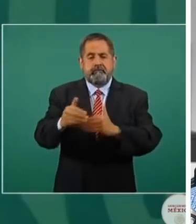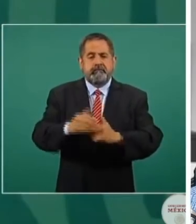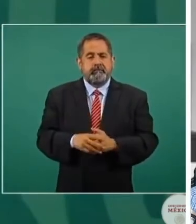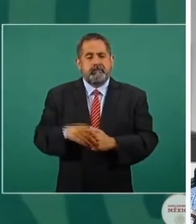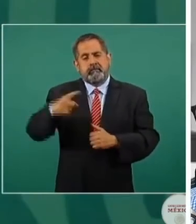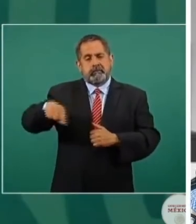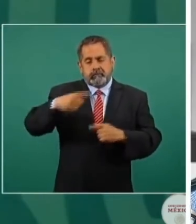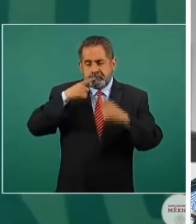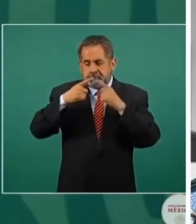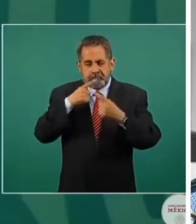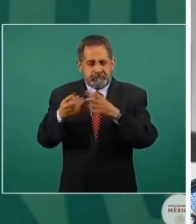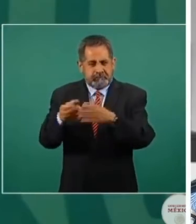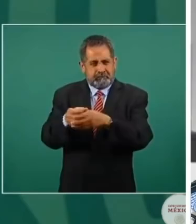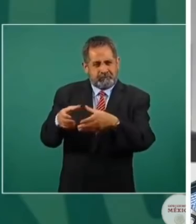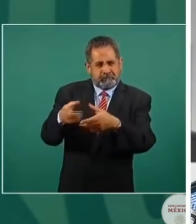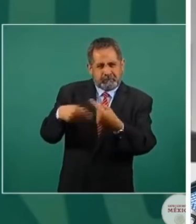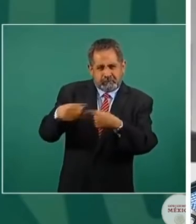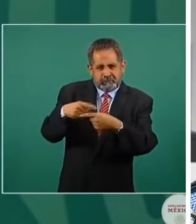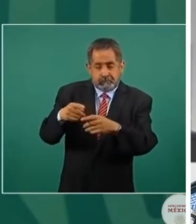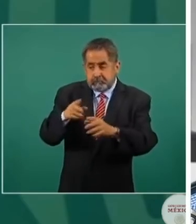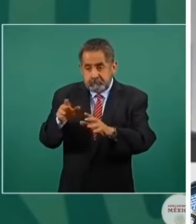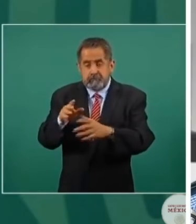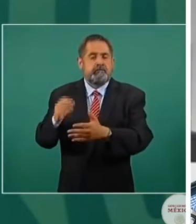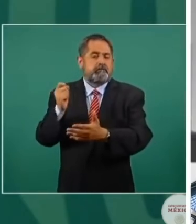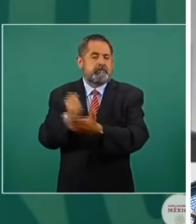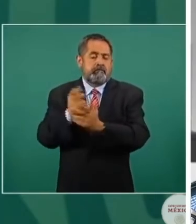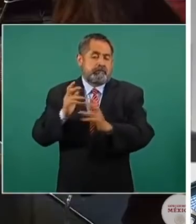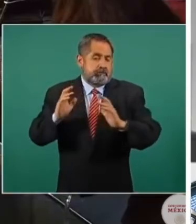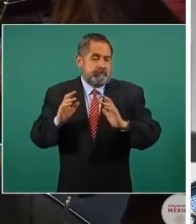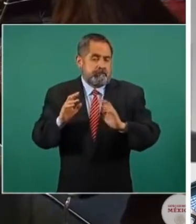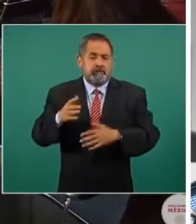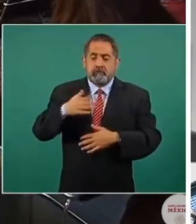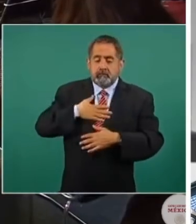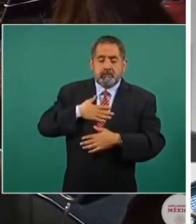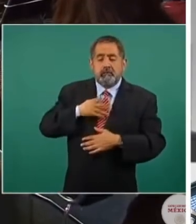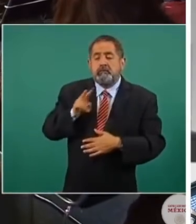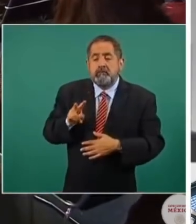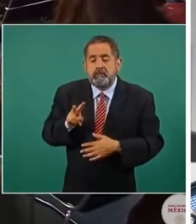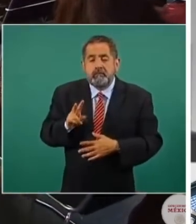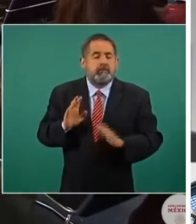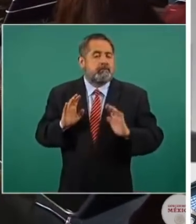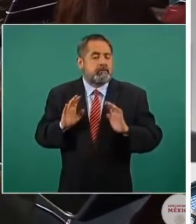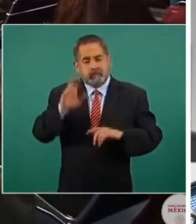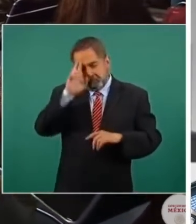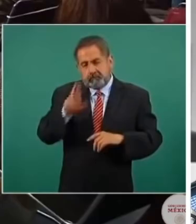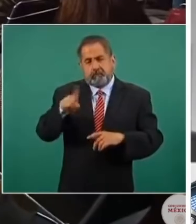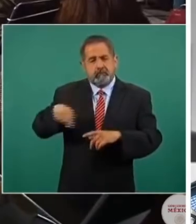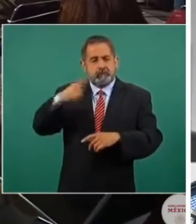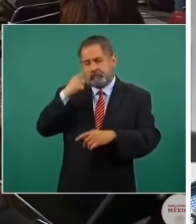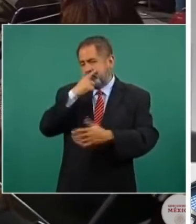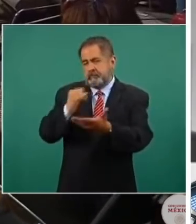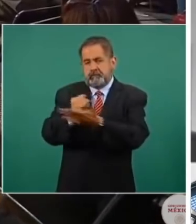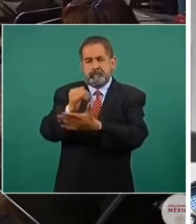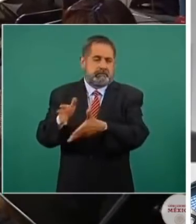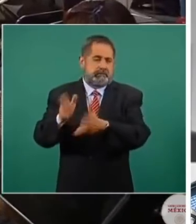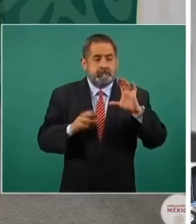Ellos van a discutir sobre este caso y nosotros pues vamos a respetar lo que